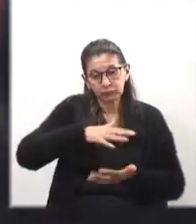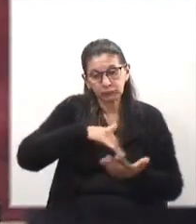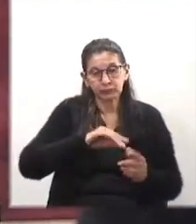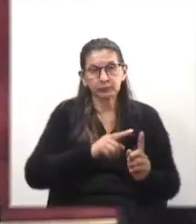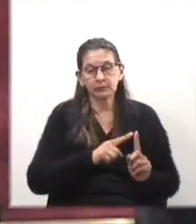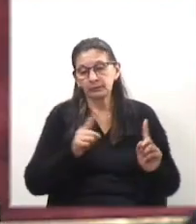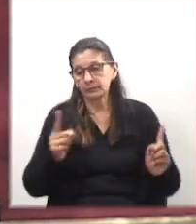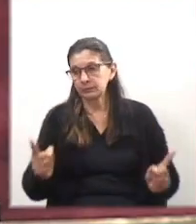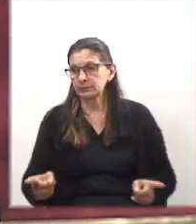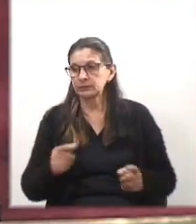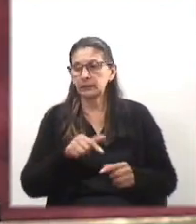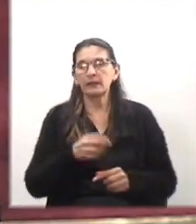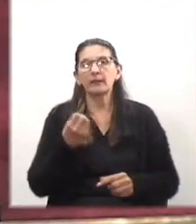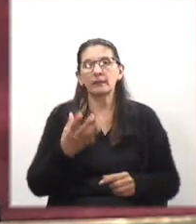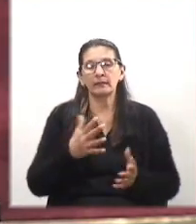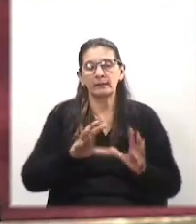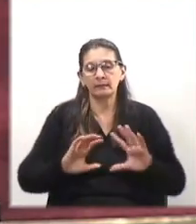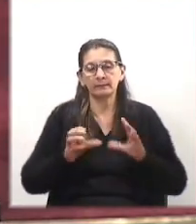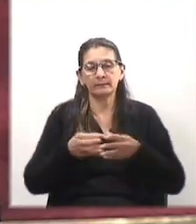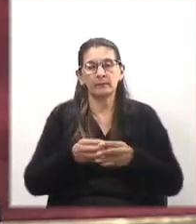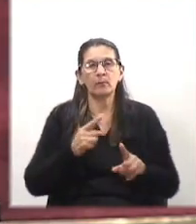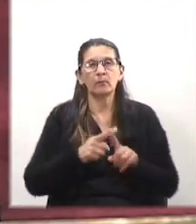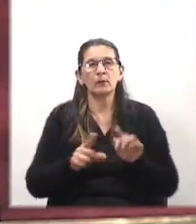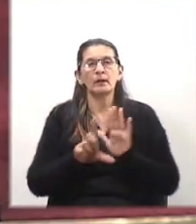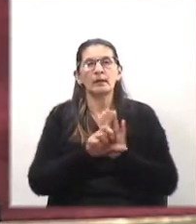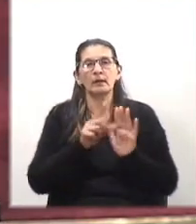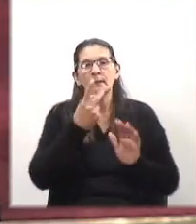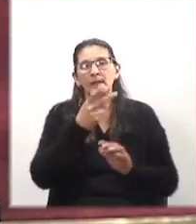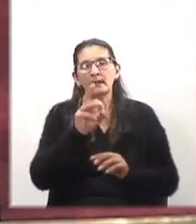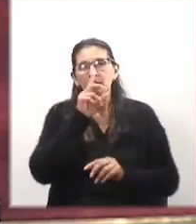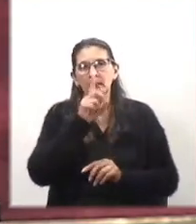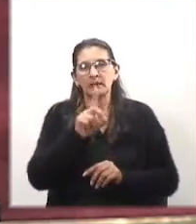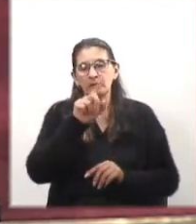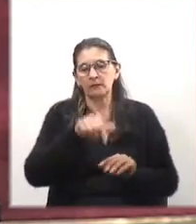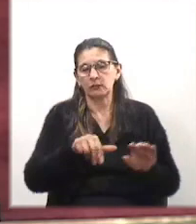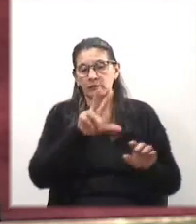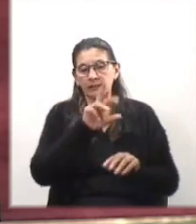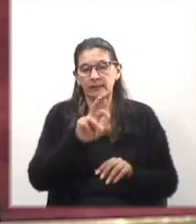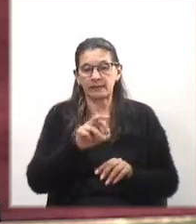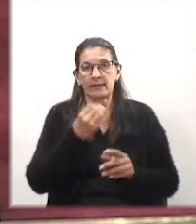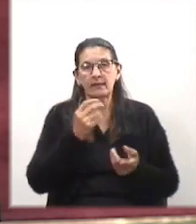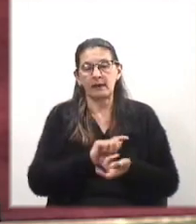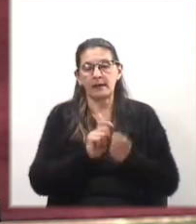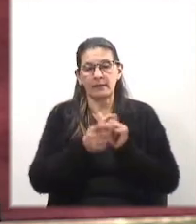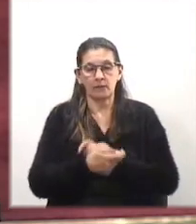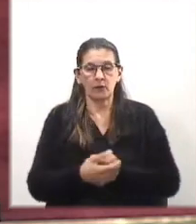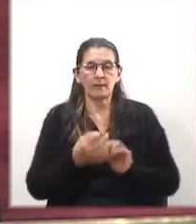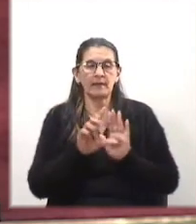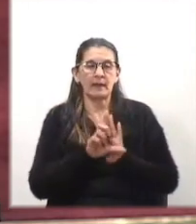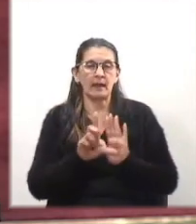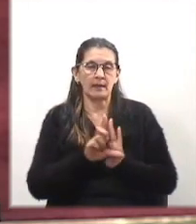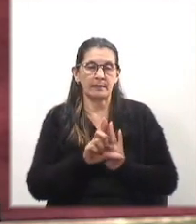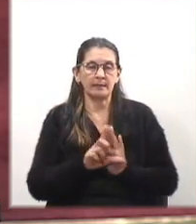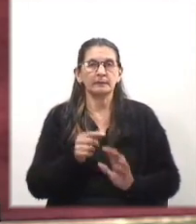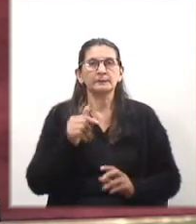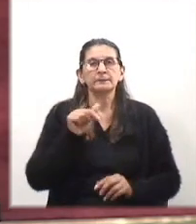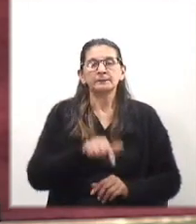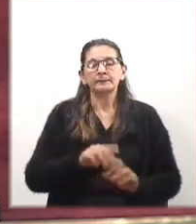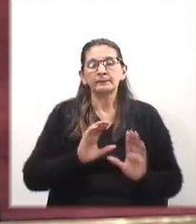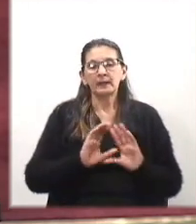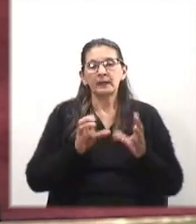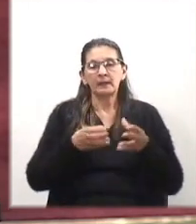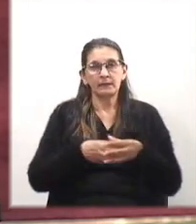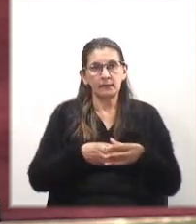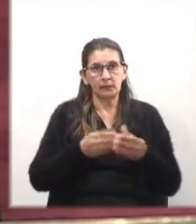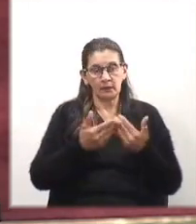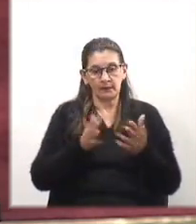la transición hacia el régimen de convergencia establecido por la Ley 20.130, la Ley de Reforma de Seguridad Social, Cabildo Abierto formuló una